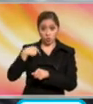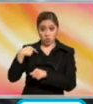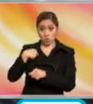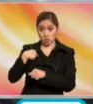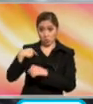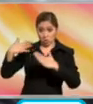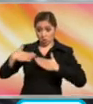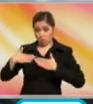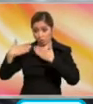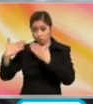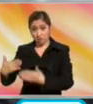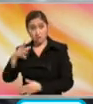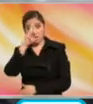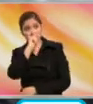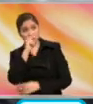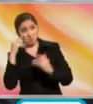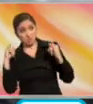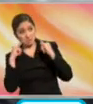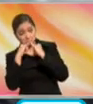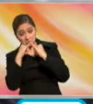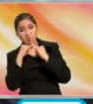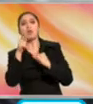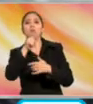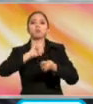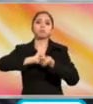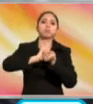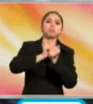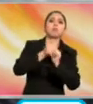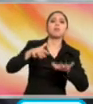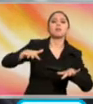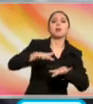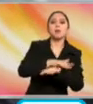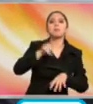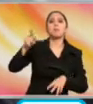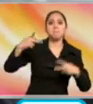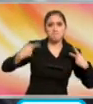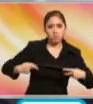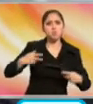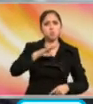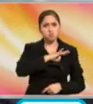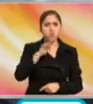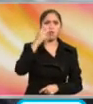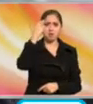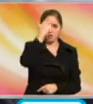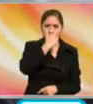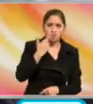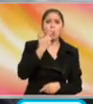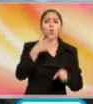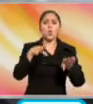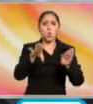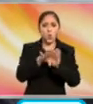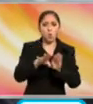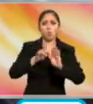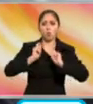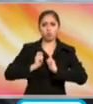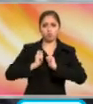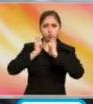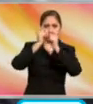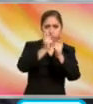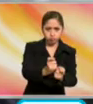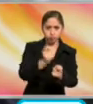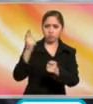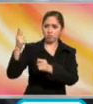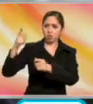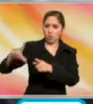confianza, a manera de que el ciudadano pues pueda revisar, vigilar la aplicación, la asignación de los recursos